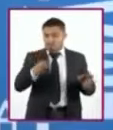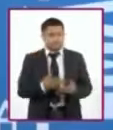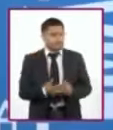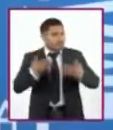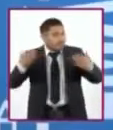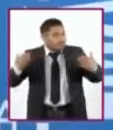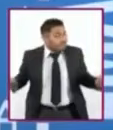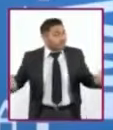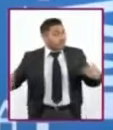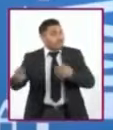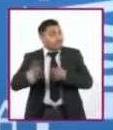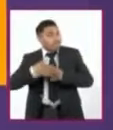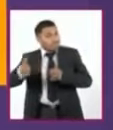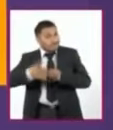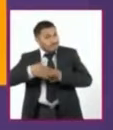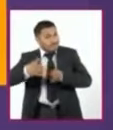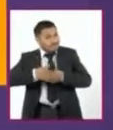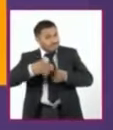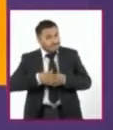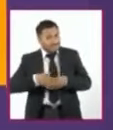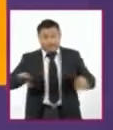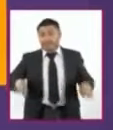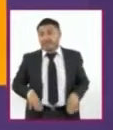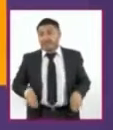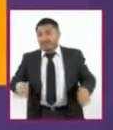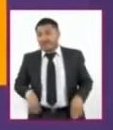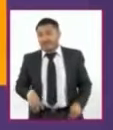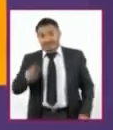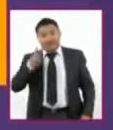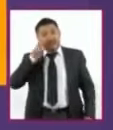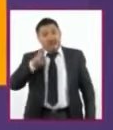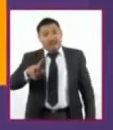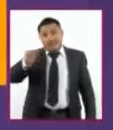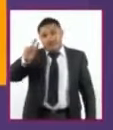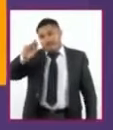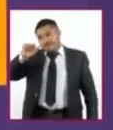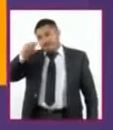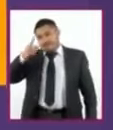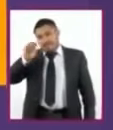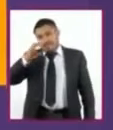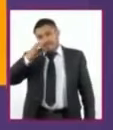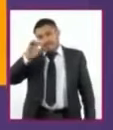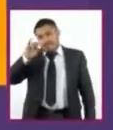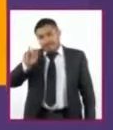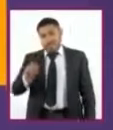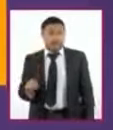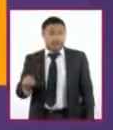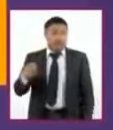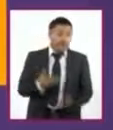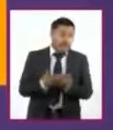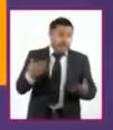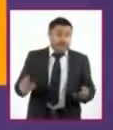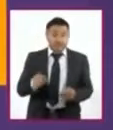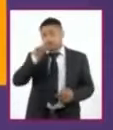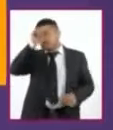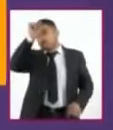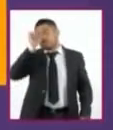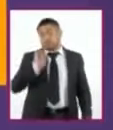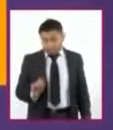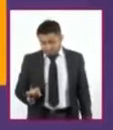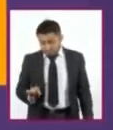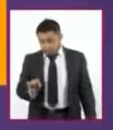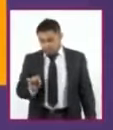ahora la siguiente figura. Por sus características, es un trapecio. Tracemos ahora la mediatriz de la base